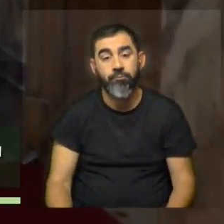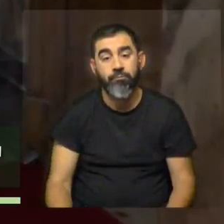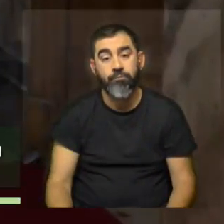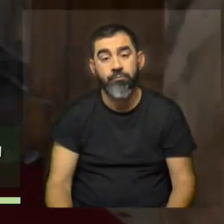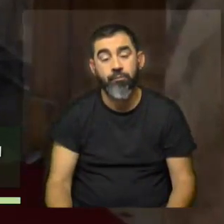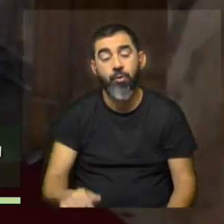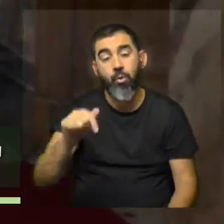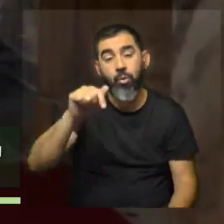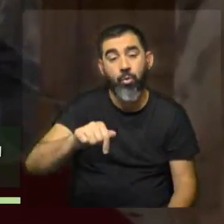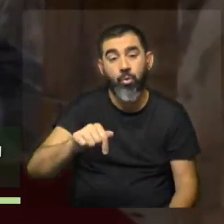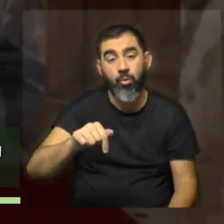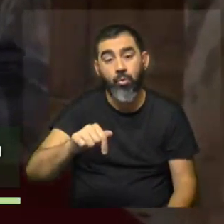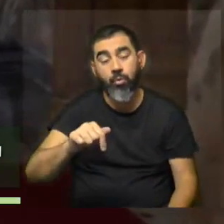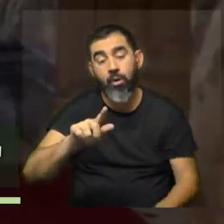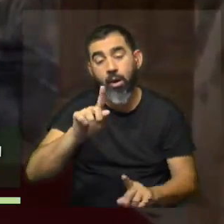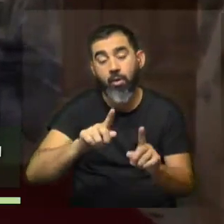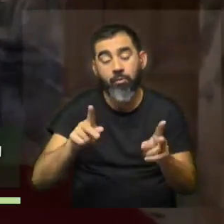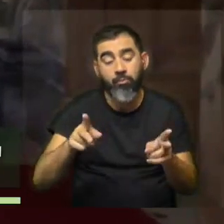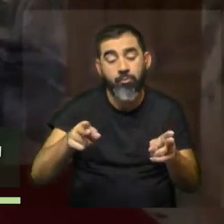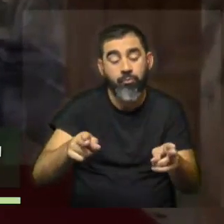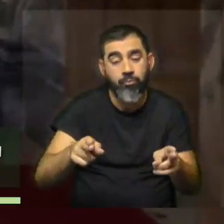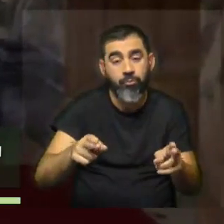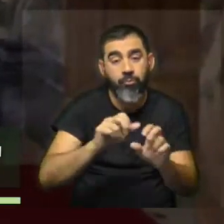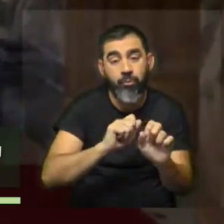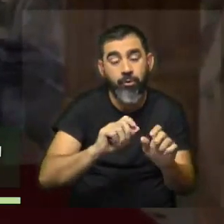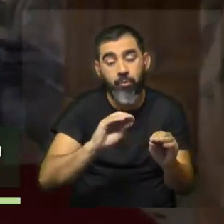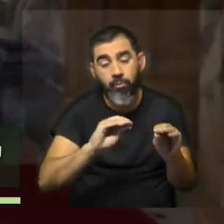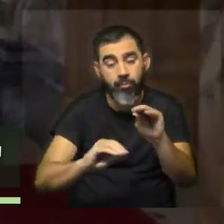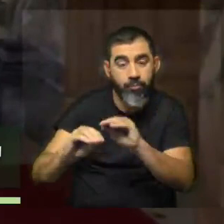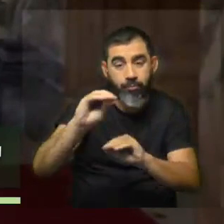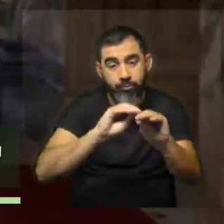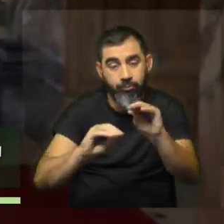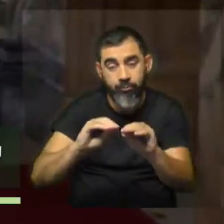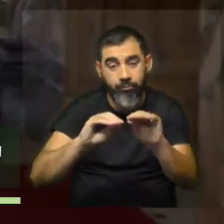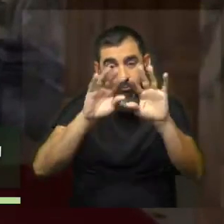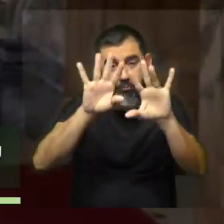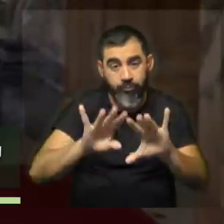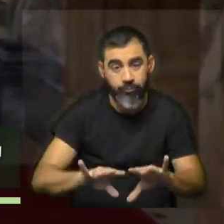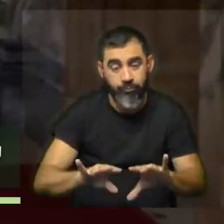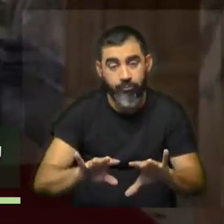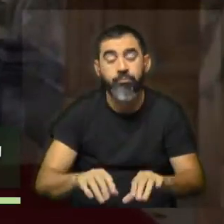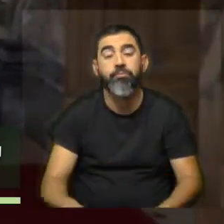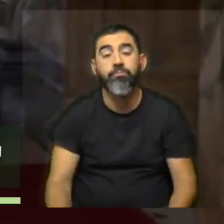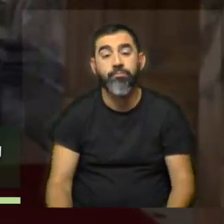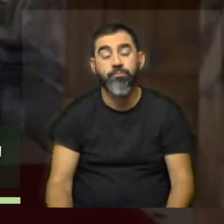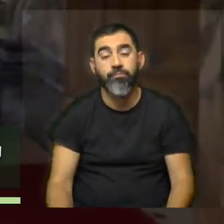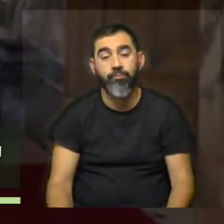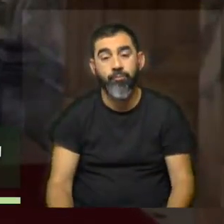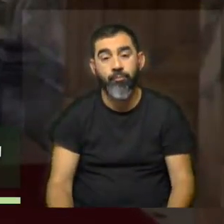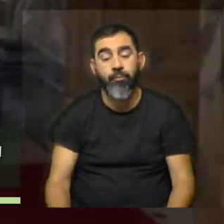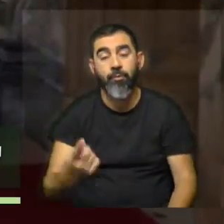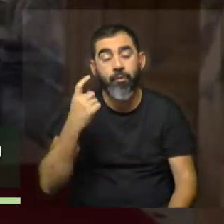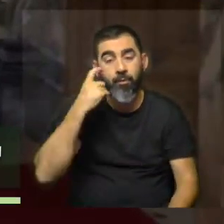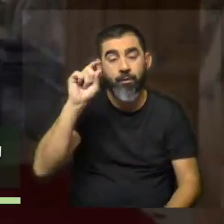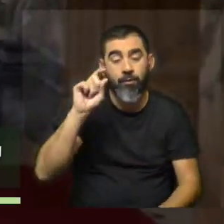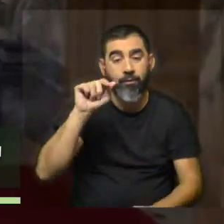seguramente hoy, mediante algún cuarto intermedio, podremos hacerle alguna modificación a este texto, pero la idea sería